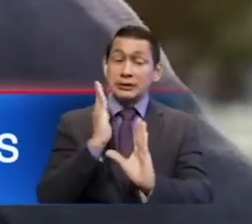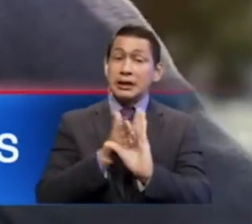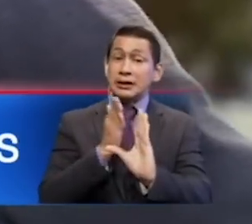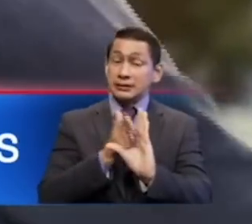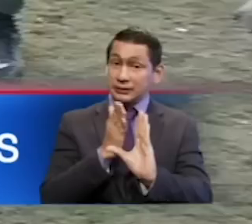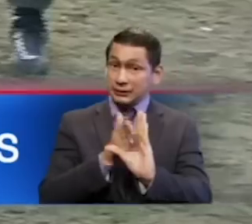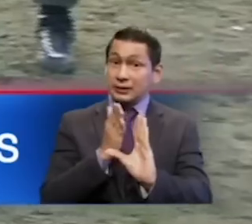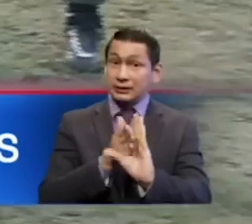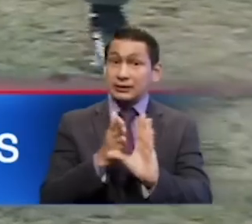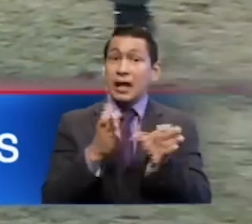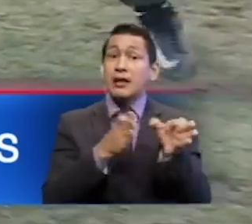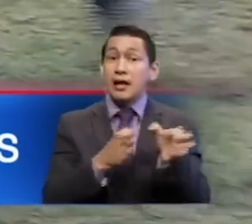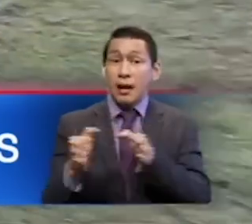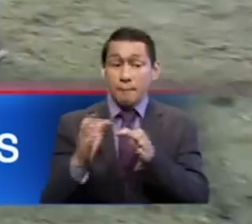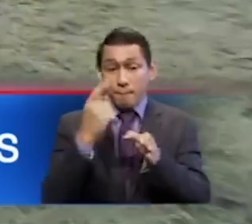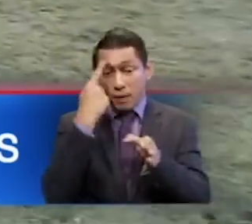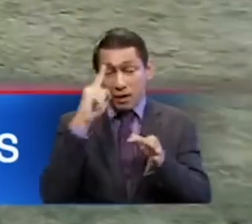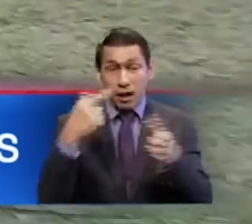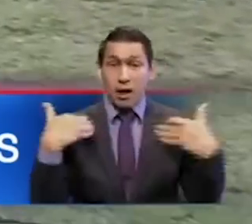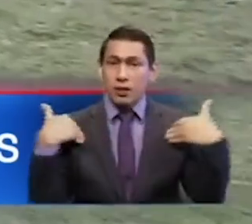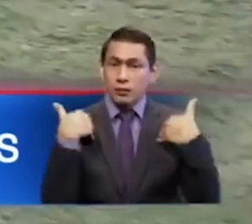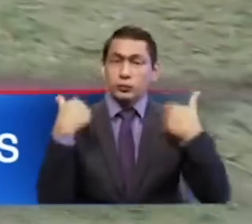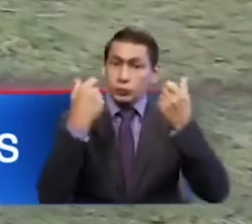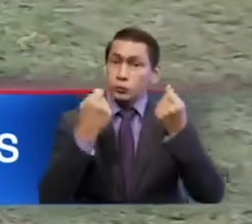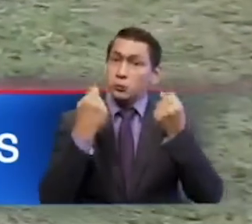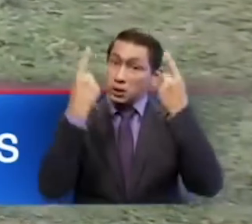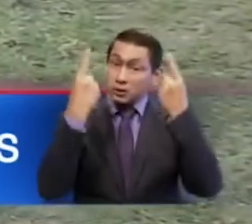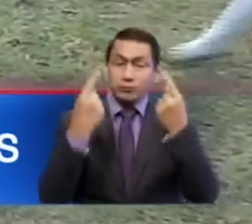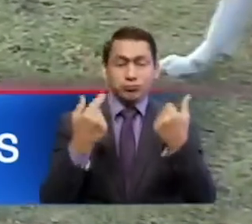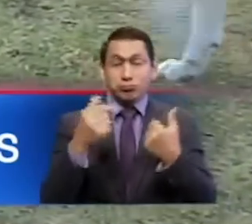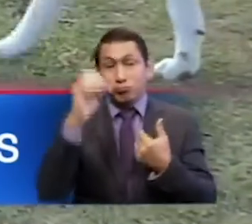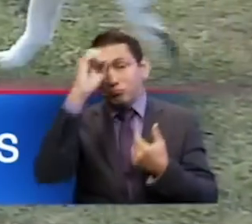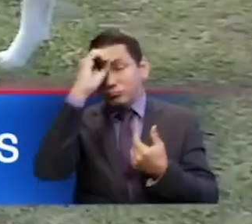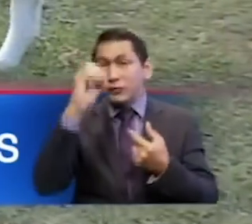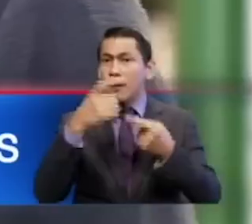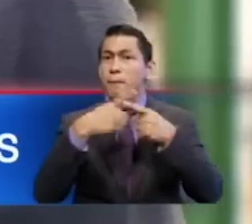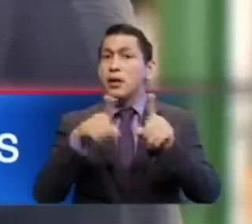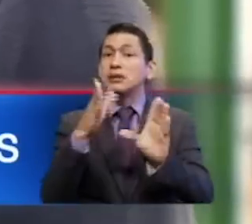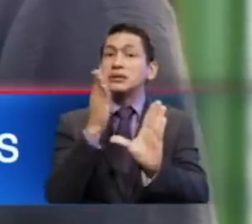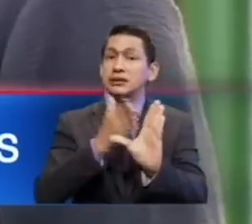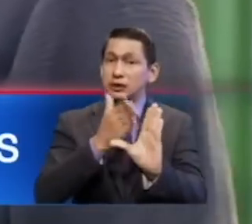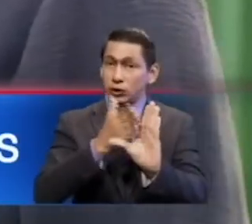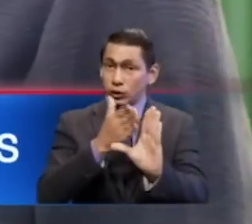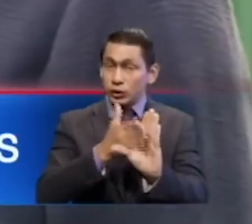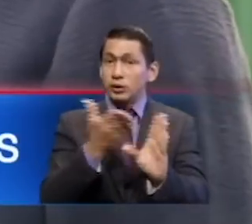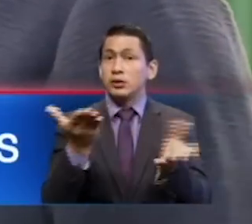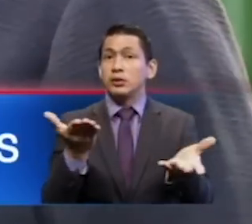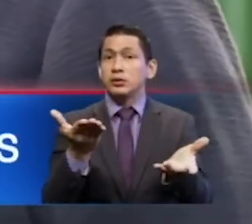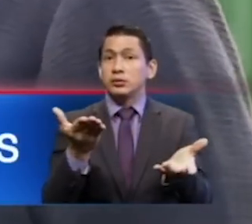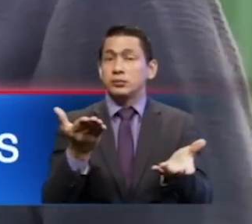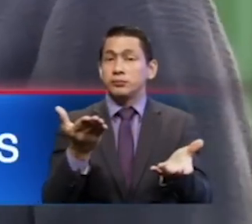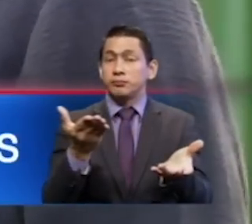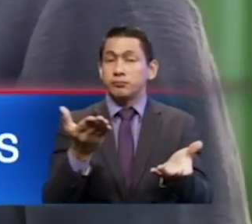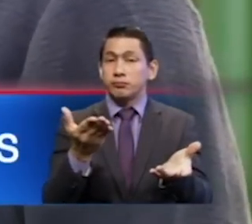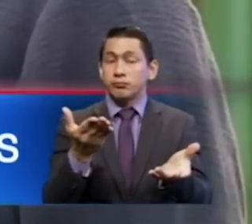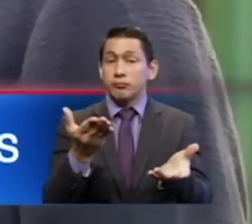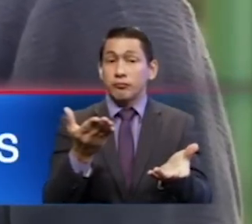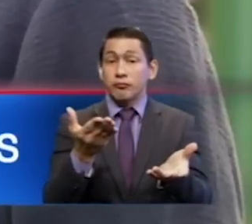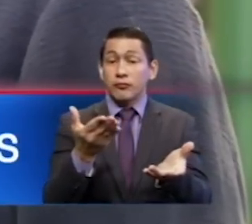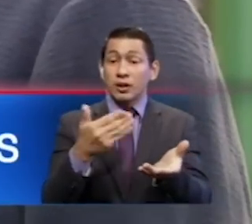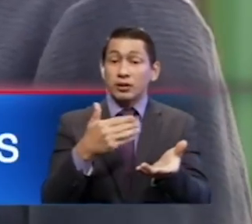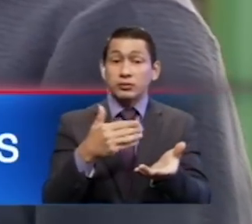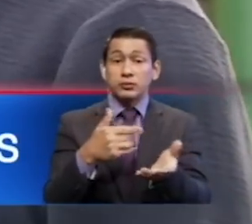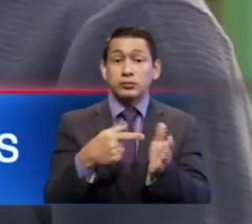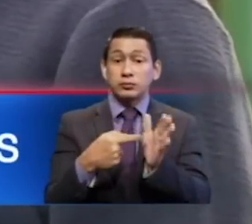Es importante, ¿no? Porque dentro de la psicología, ¿no? Porque muchas veces inclusive hay algunas personas que les